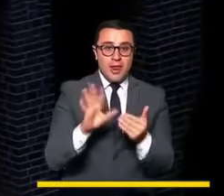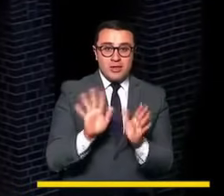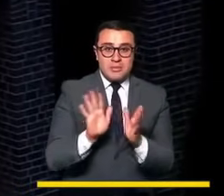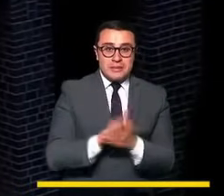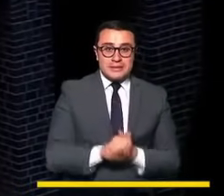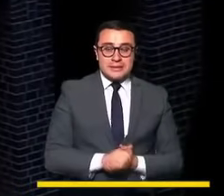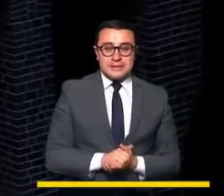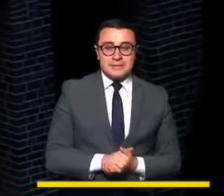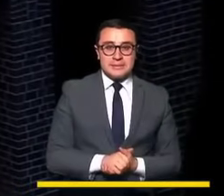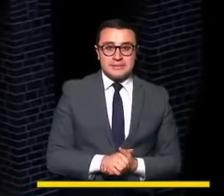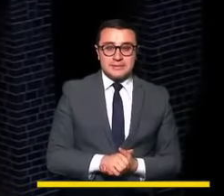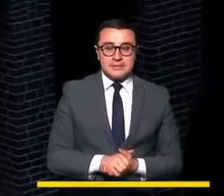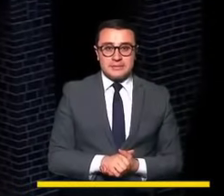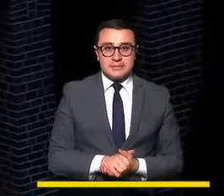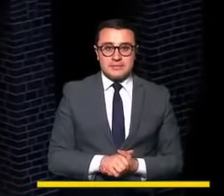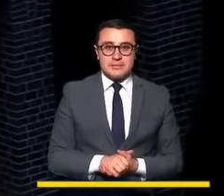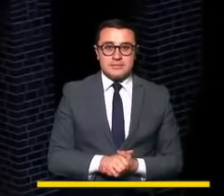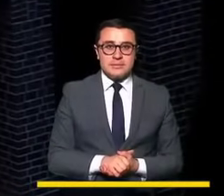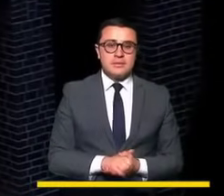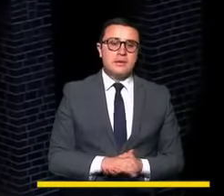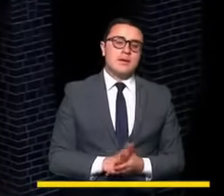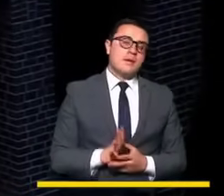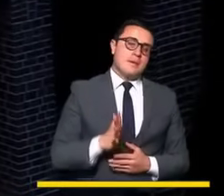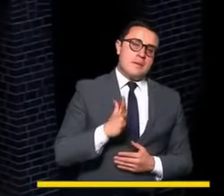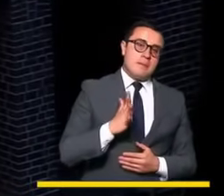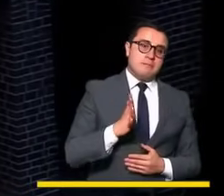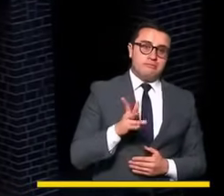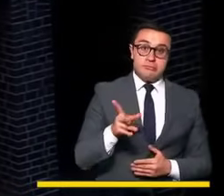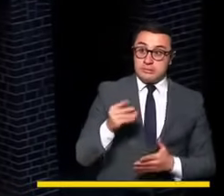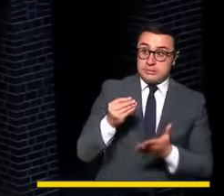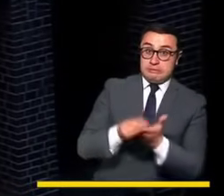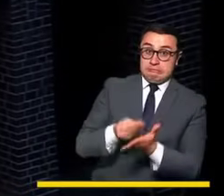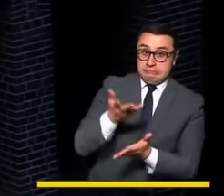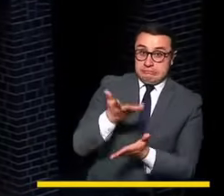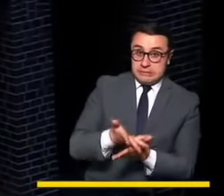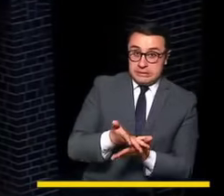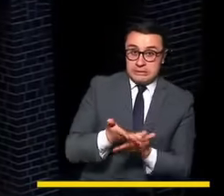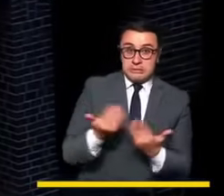estadísticas. ¿Es mayor el beneficio que el costo?